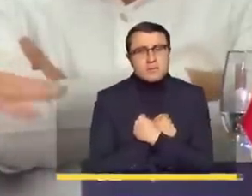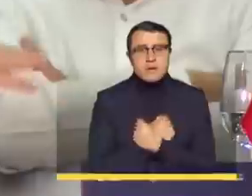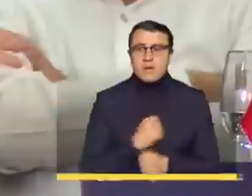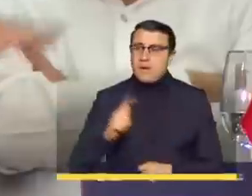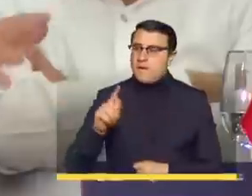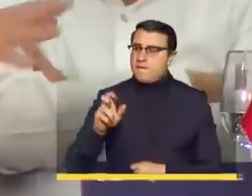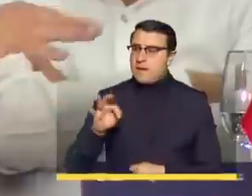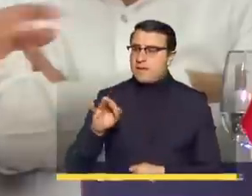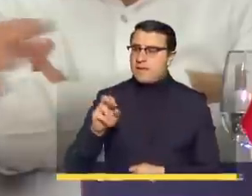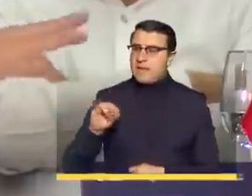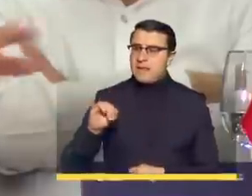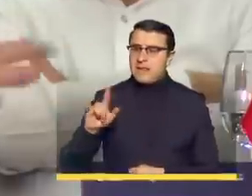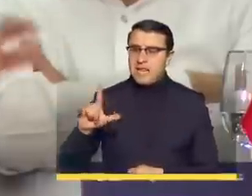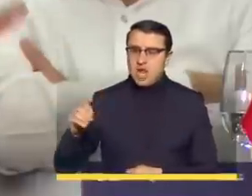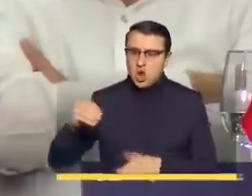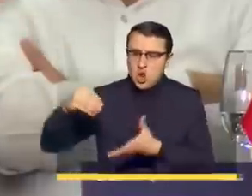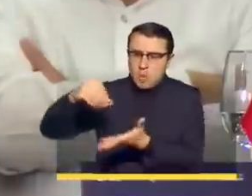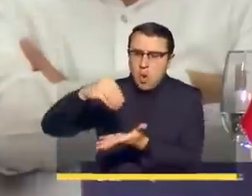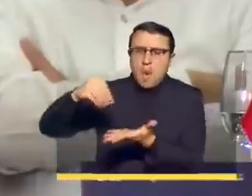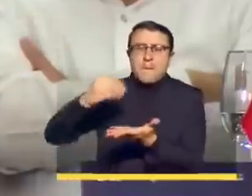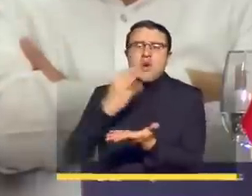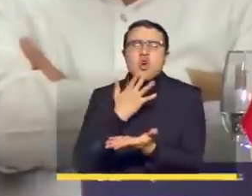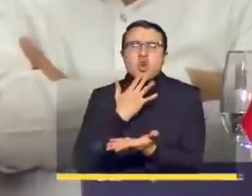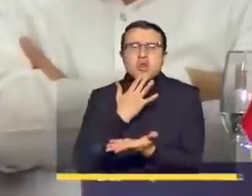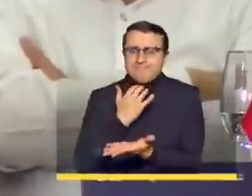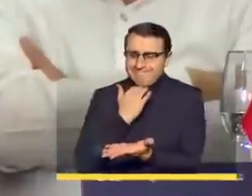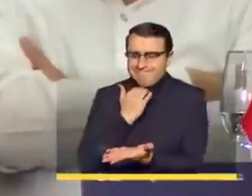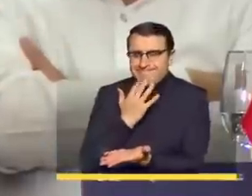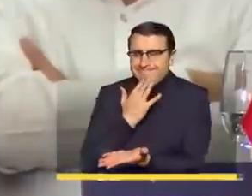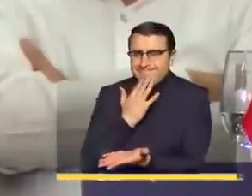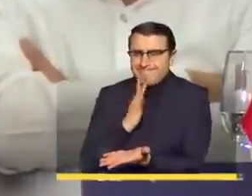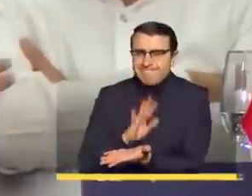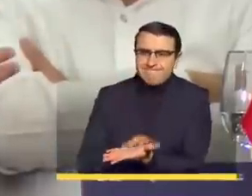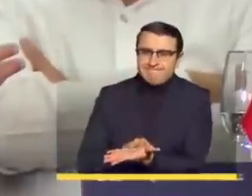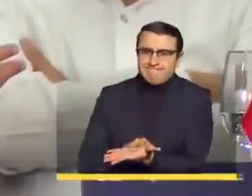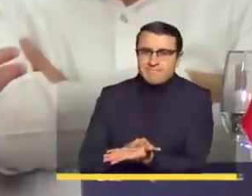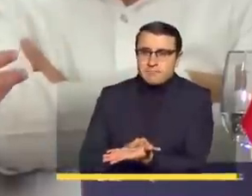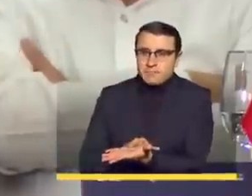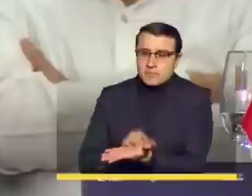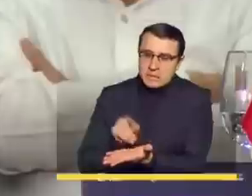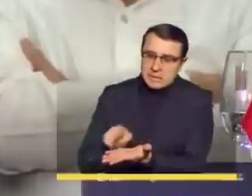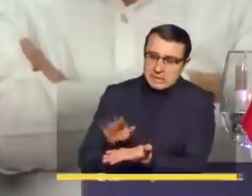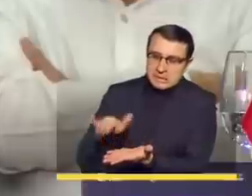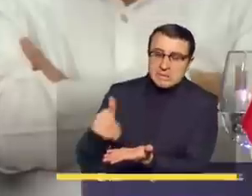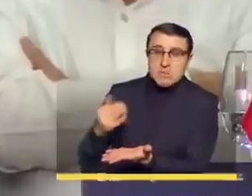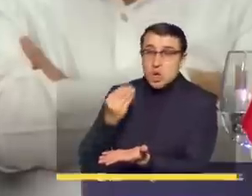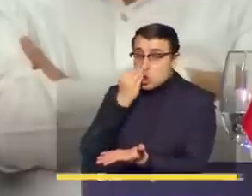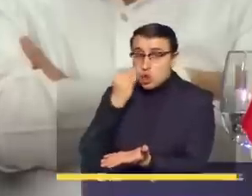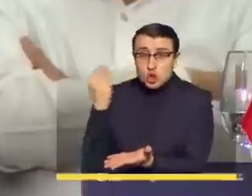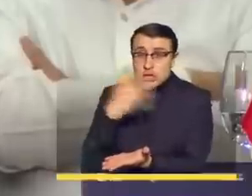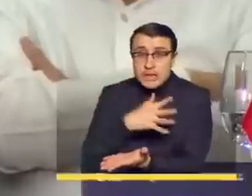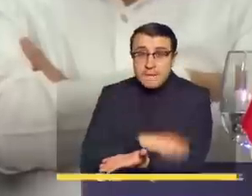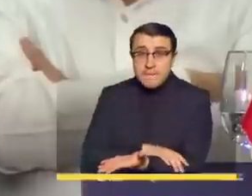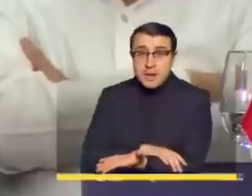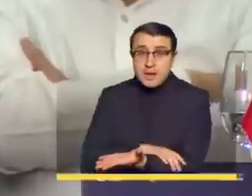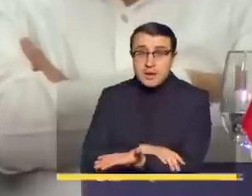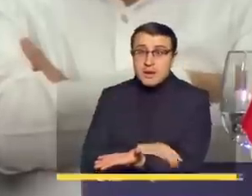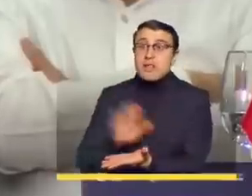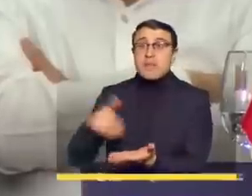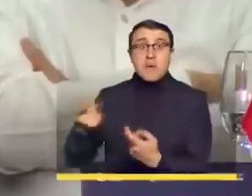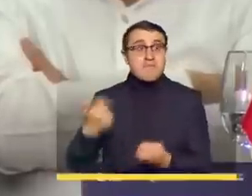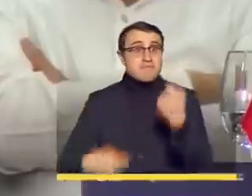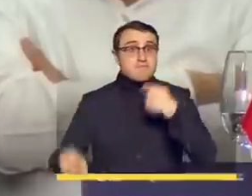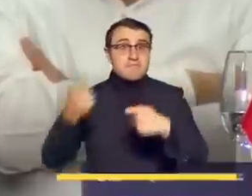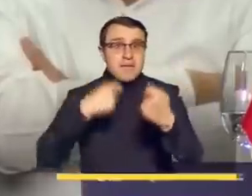Fentanilo se vuelve nada, un polvo de color por ahí, no sé qué color tendrá. Nada, no sirve, no se vuelve